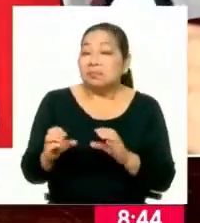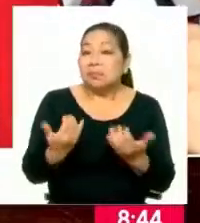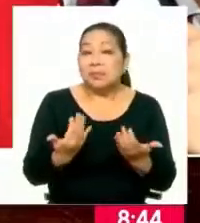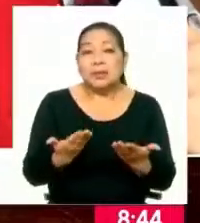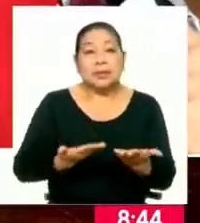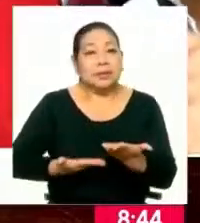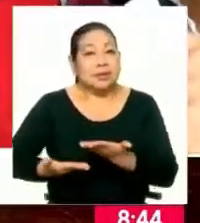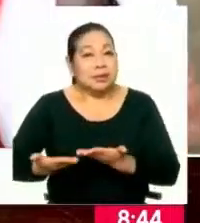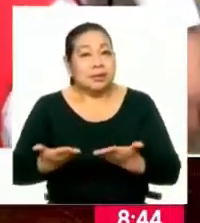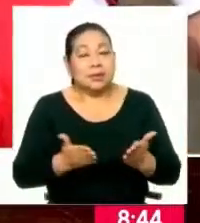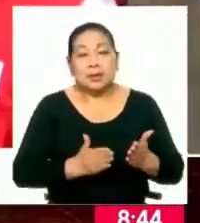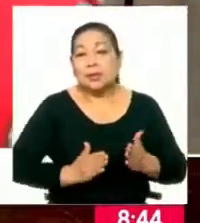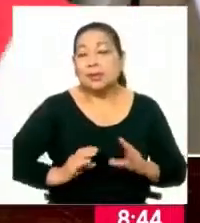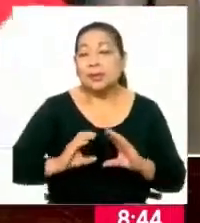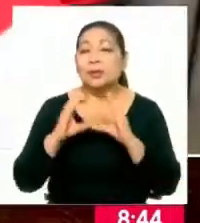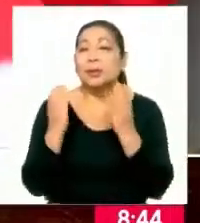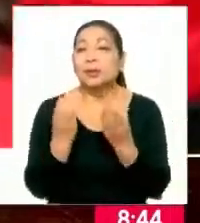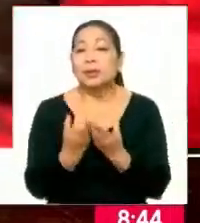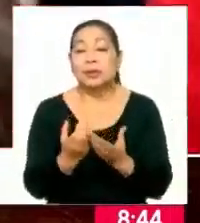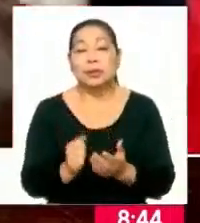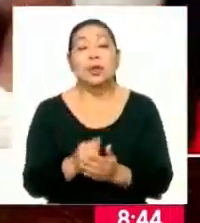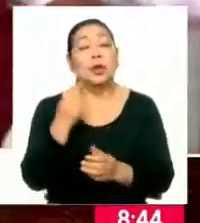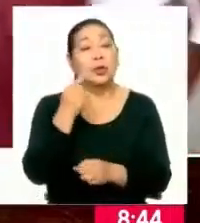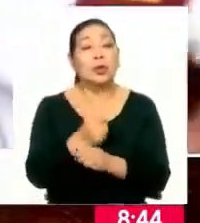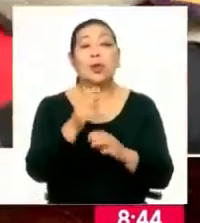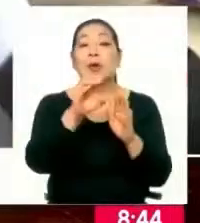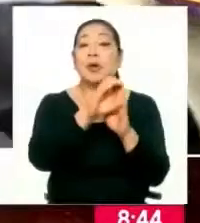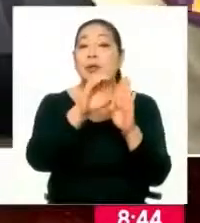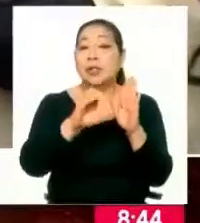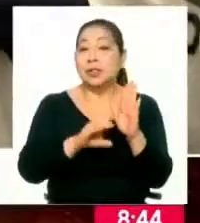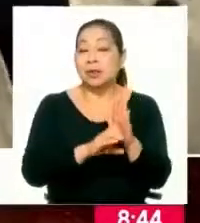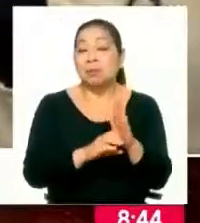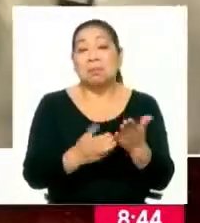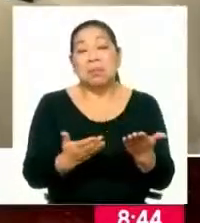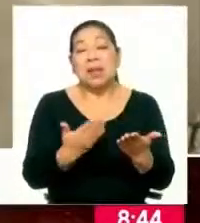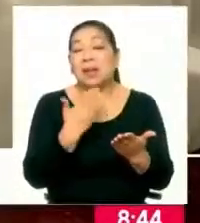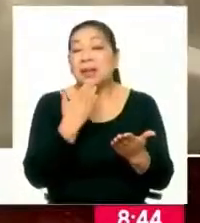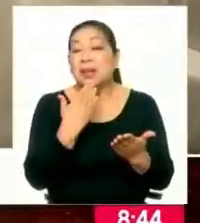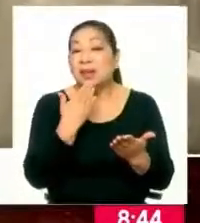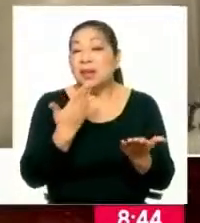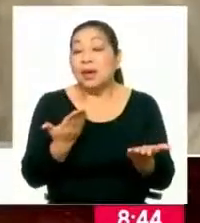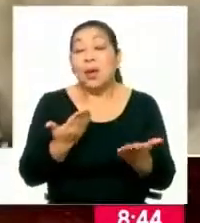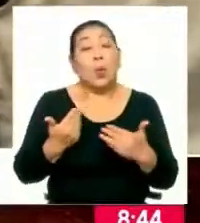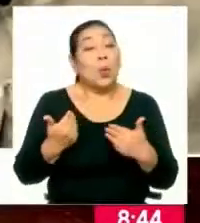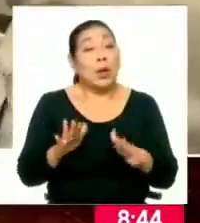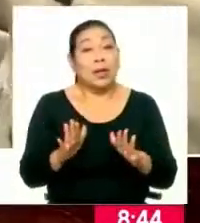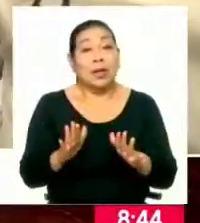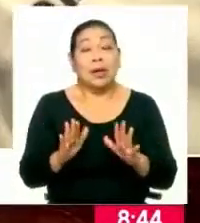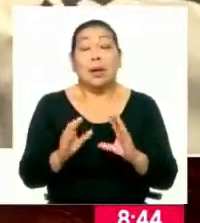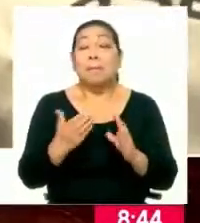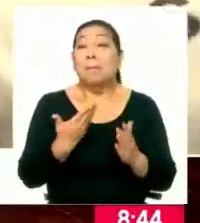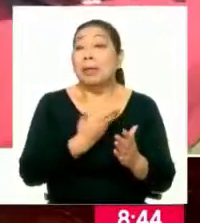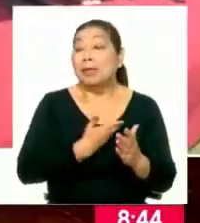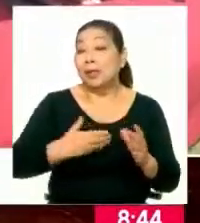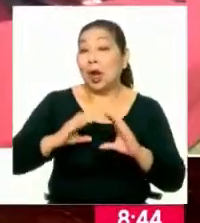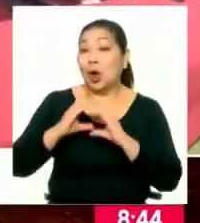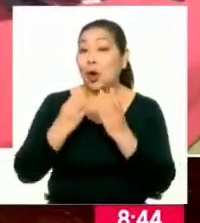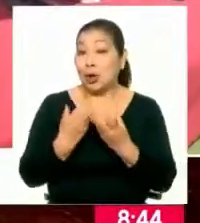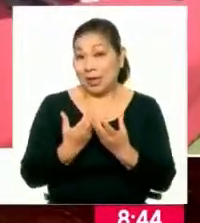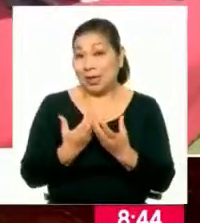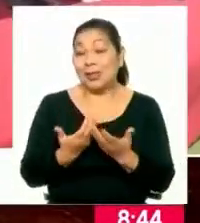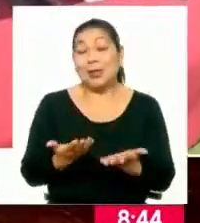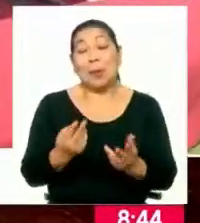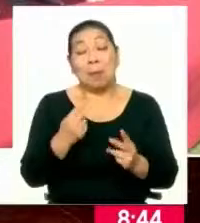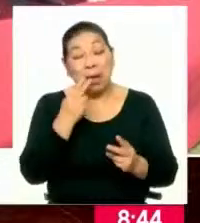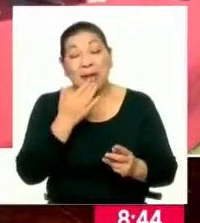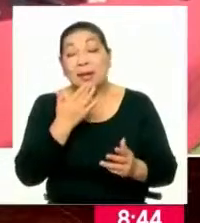estas inhabilitaciones en el Congreso, producto de las acusaciones constitucionales, bueno, quien sea presidente del Congreso en ese momento, y hay que medir los